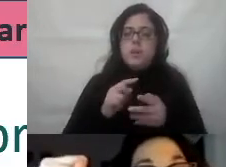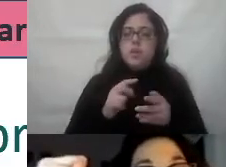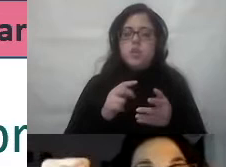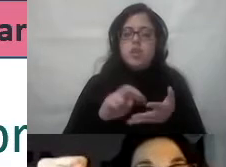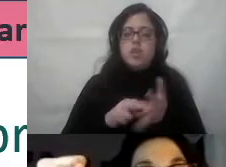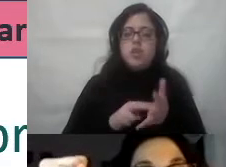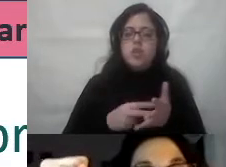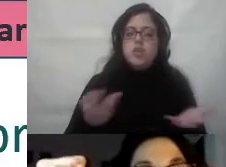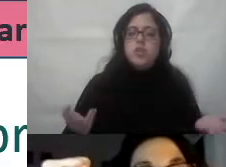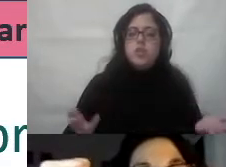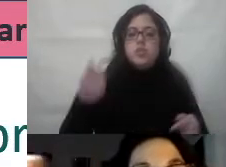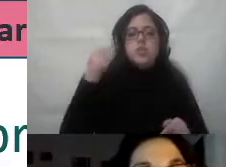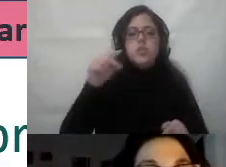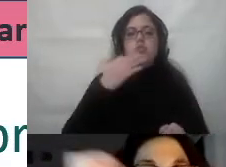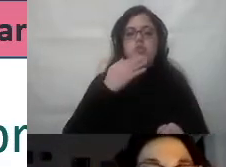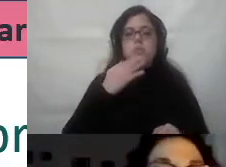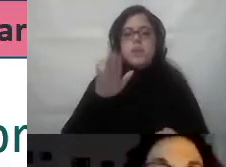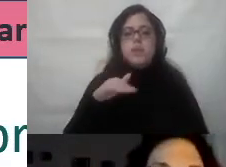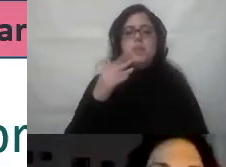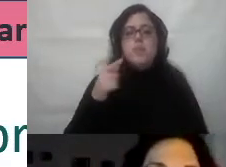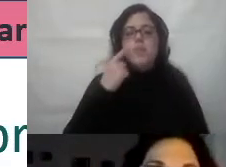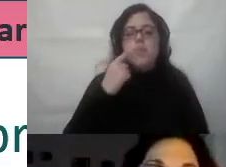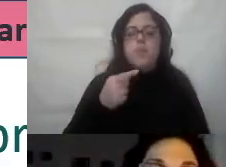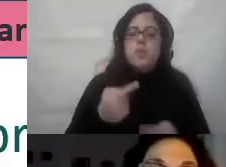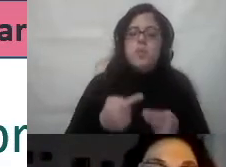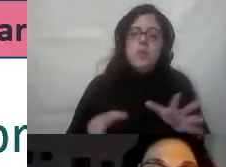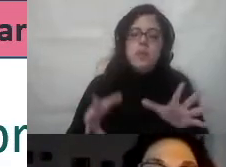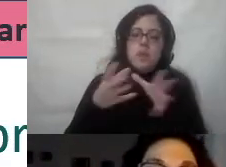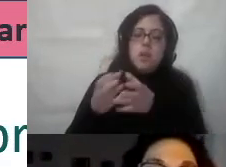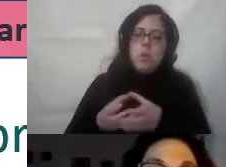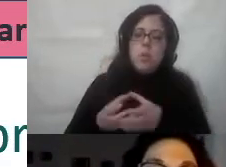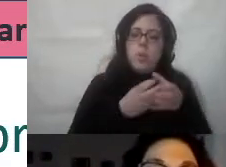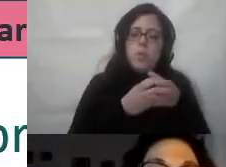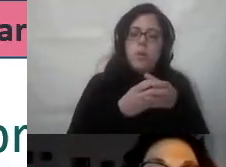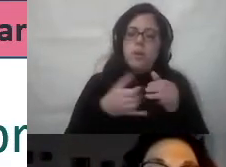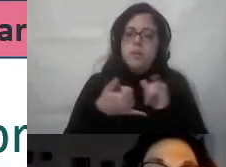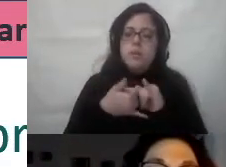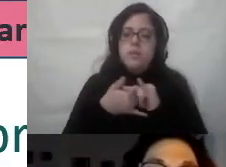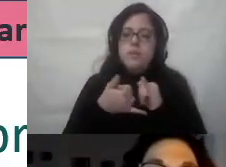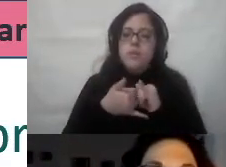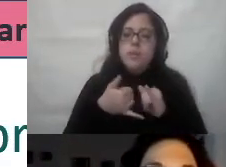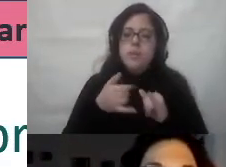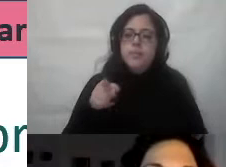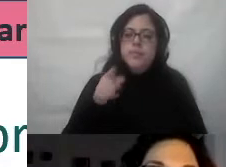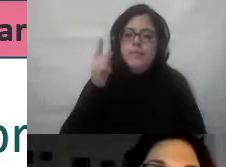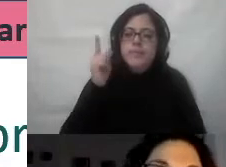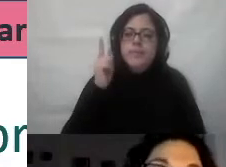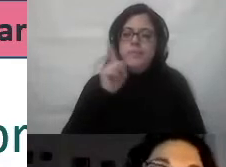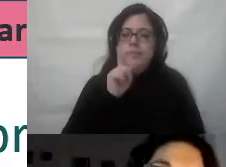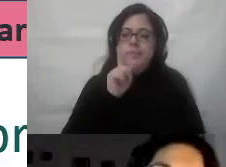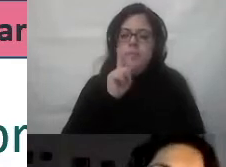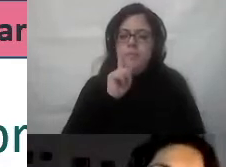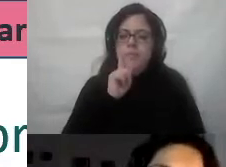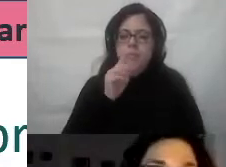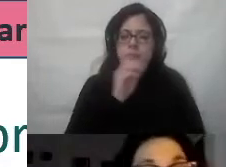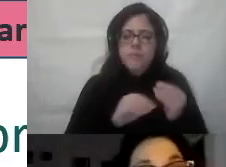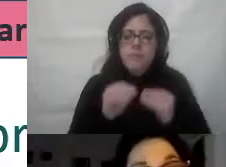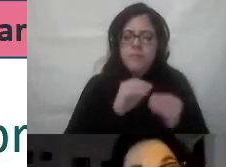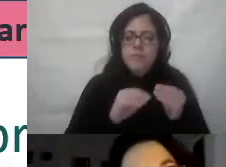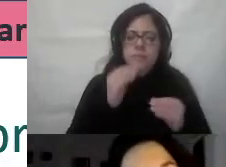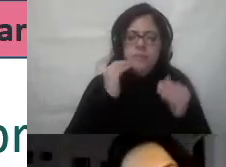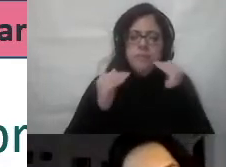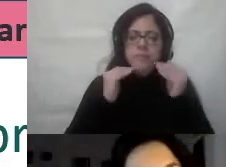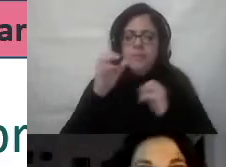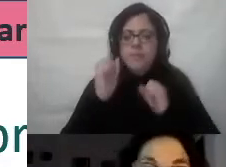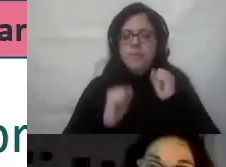hacer después es que vamos a armar otros grupos de WhatsApp donde vamos a tener mezclado a los niños que fueron empresarios, los niños